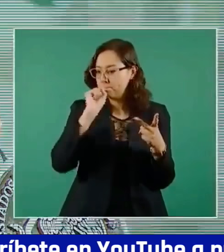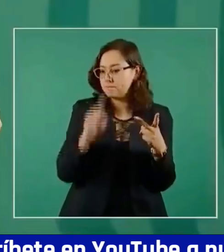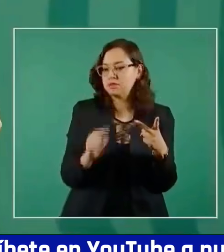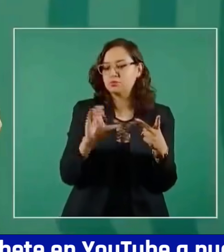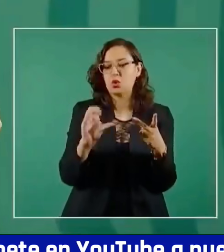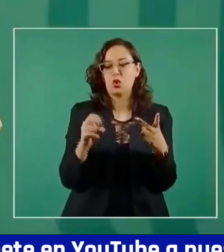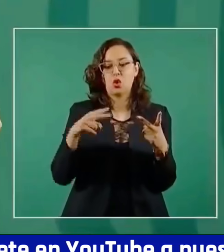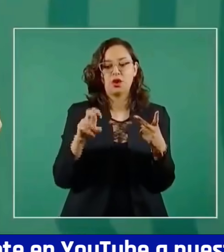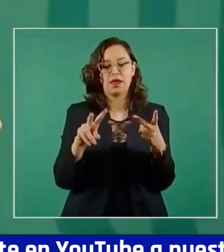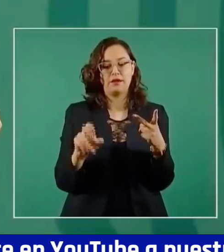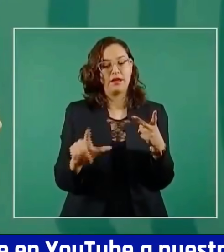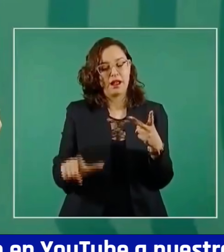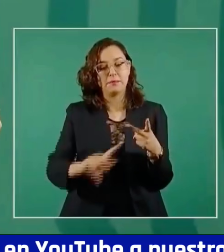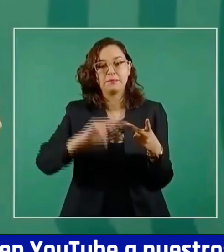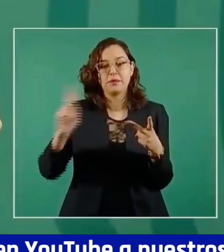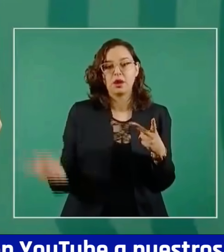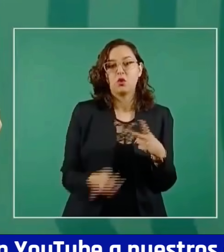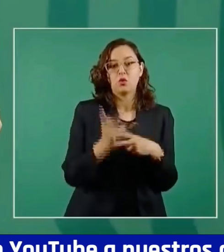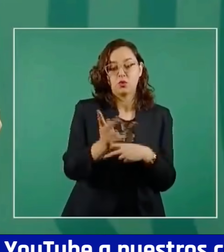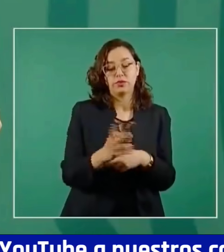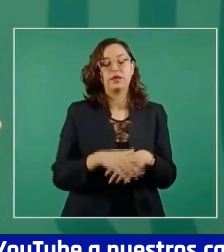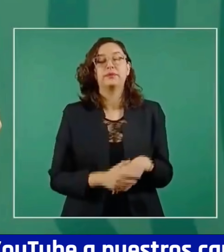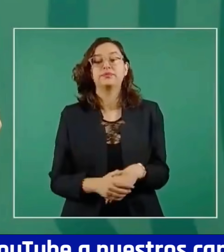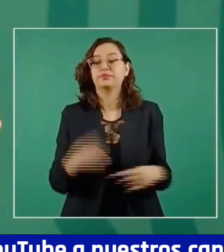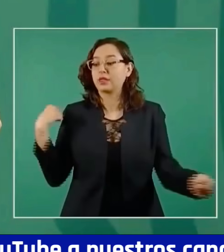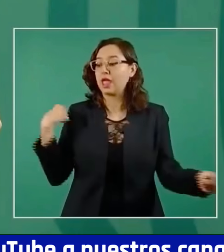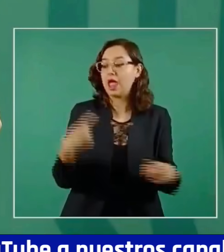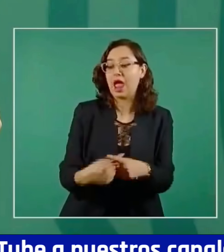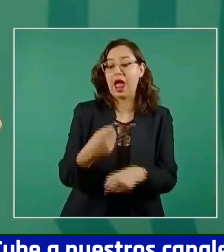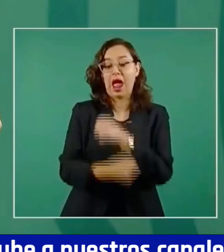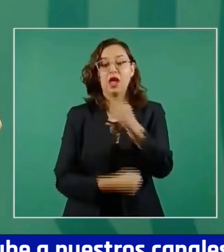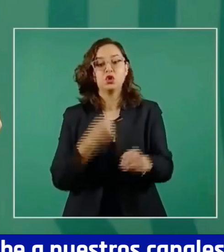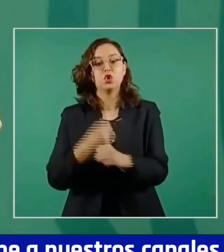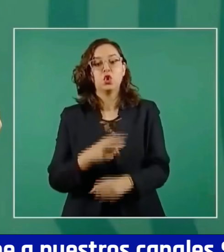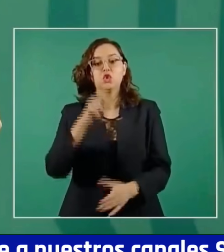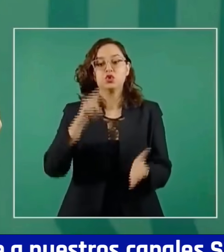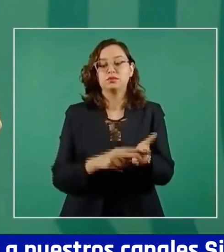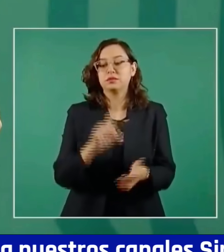más relevante. Durante 2020, en plena pandemia,